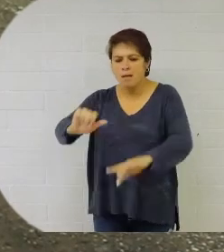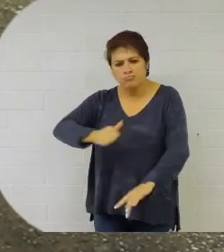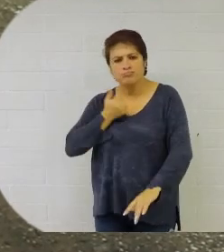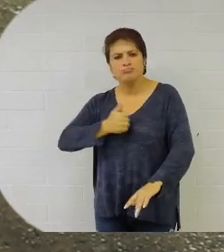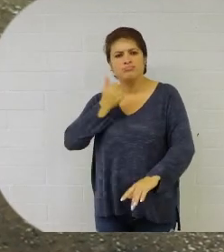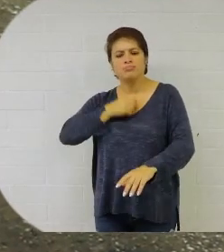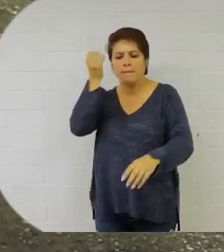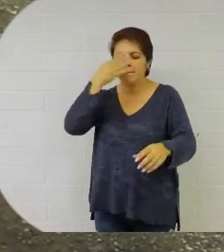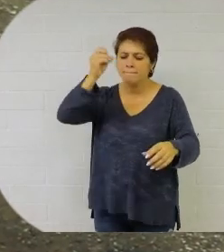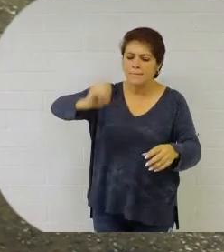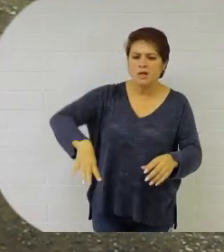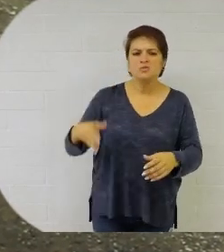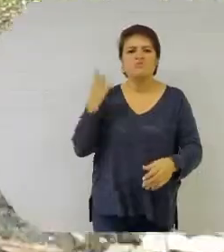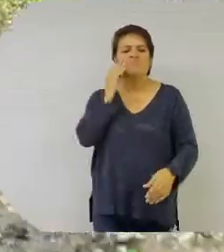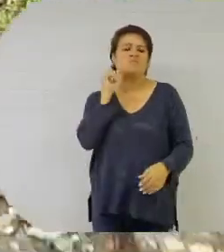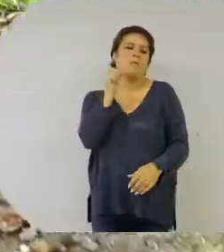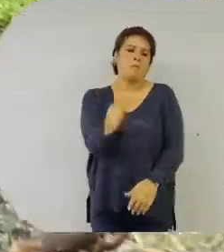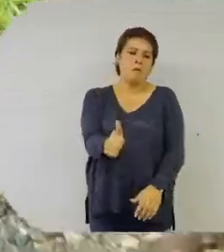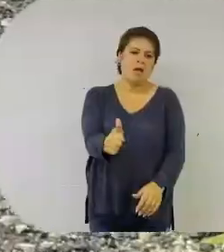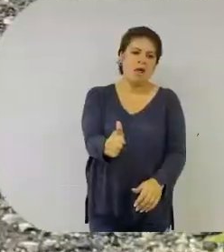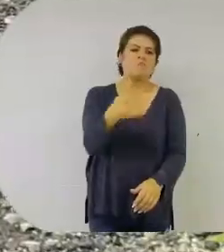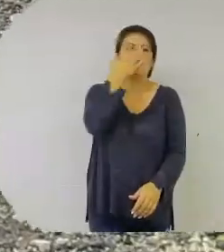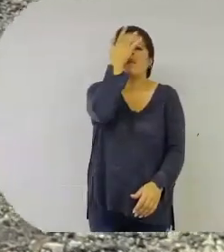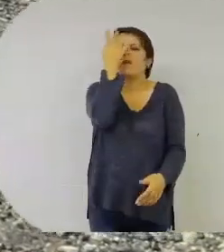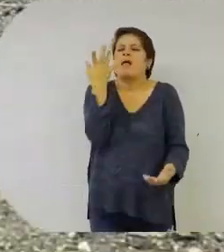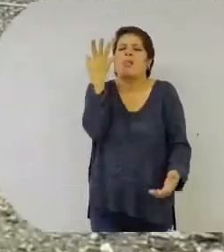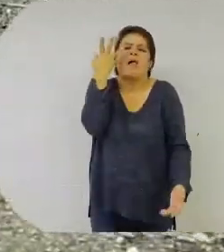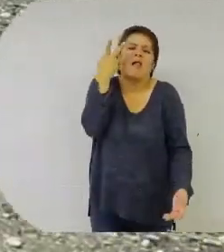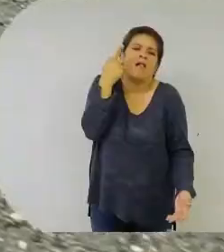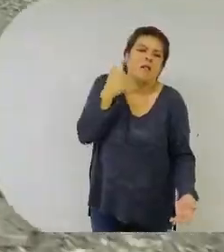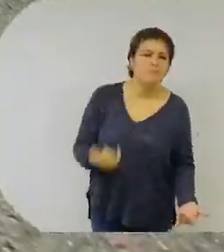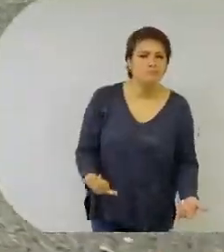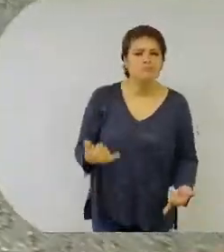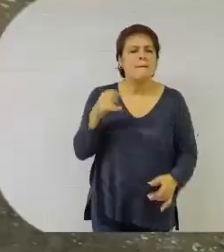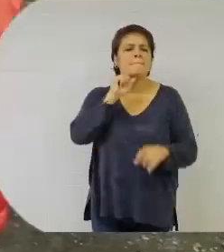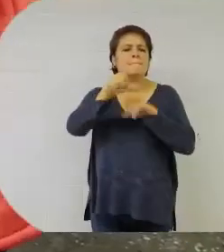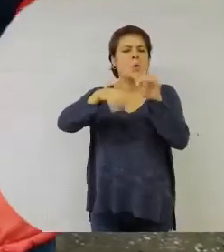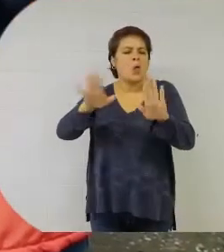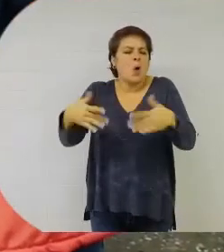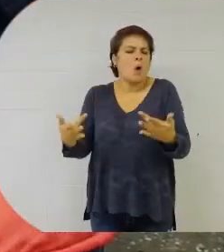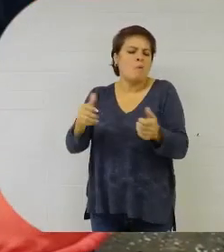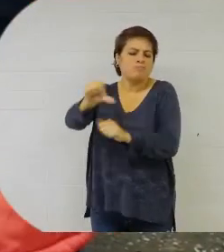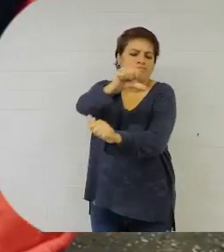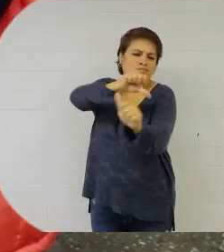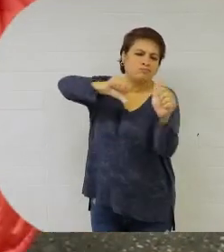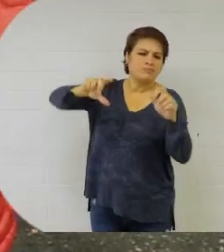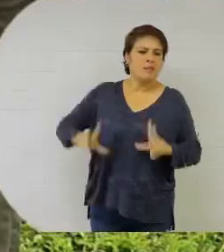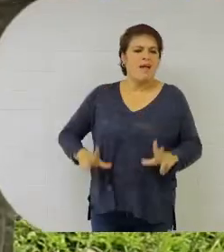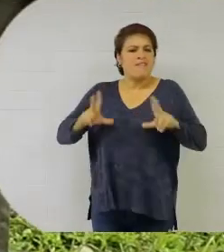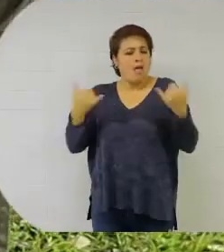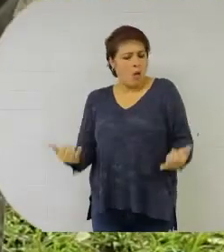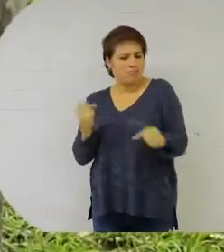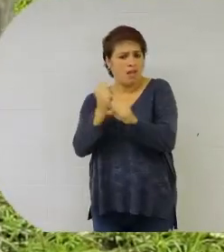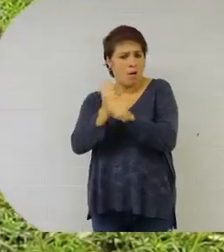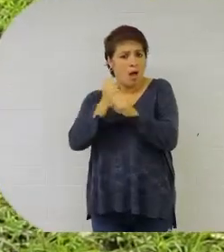Como reciclador, pues ha sido una experiencia, digamos, buena. ¿Por qué? Porque es un rebusque diario. Le pregunto, don Jorge, ¿cómo le ha cambiado usted la